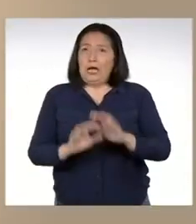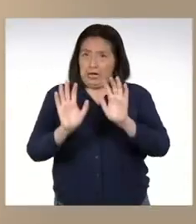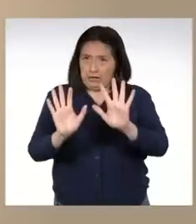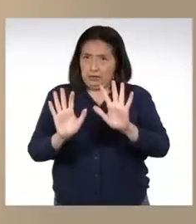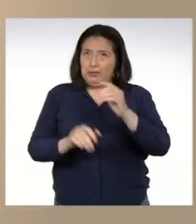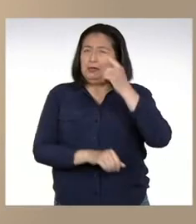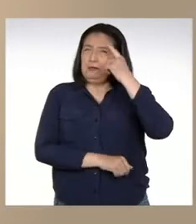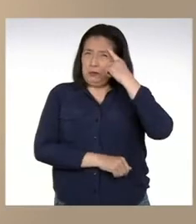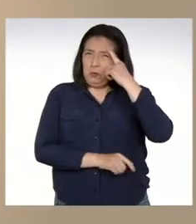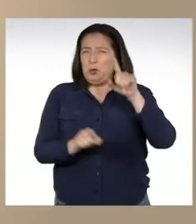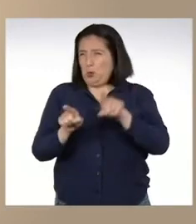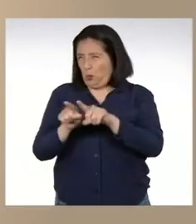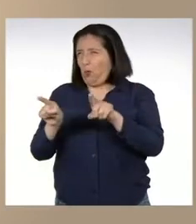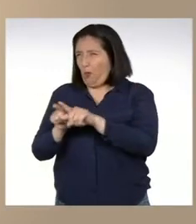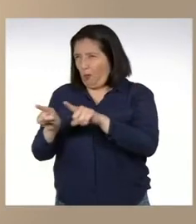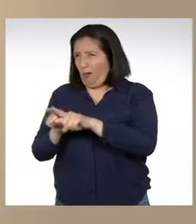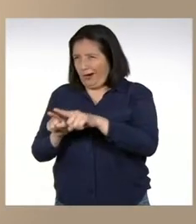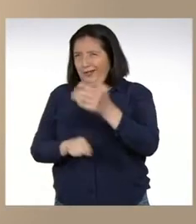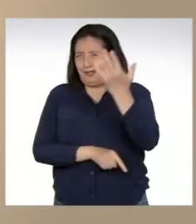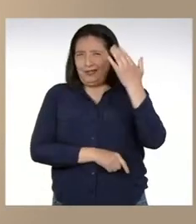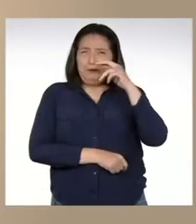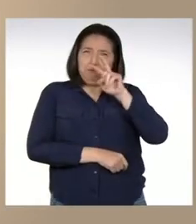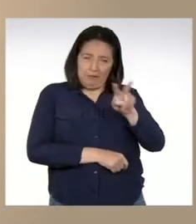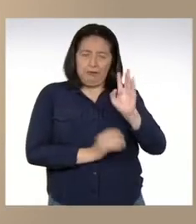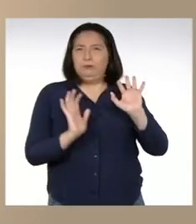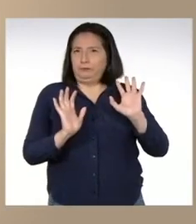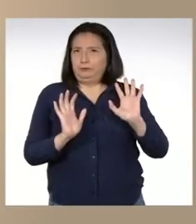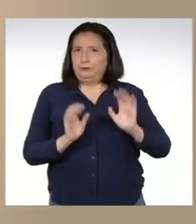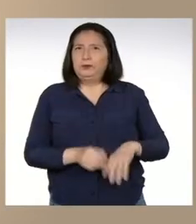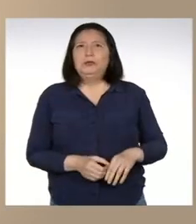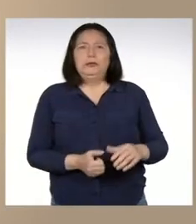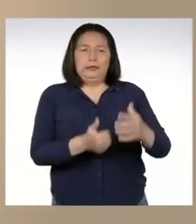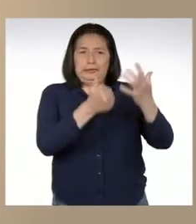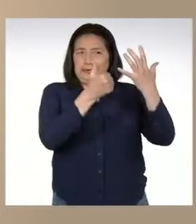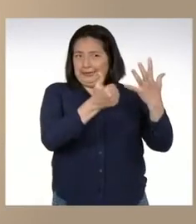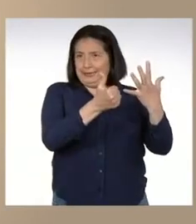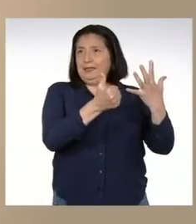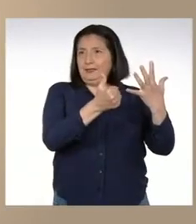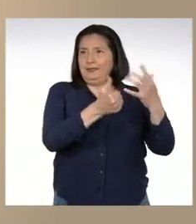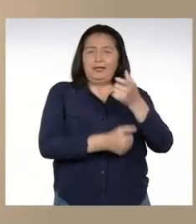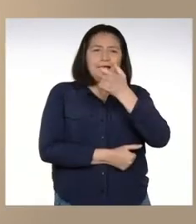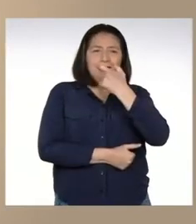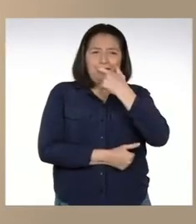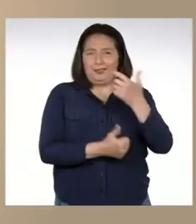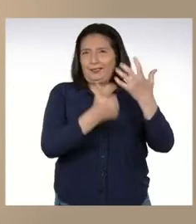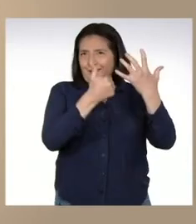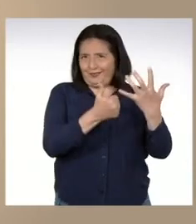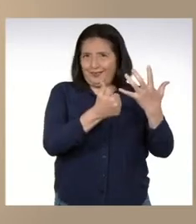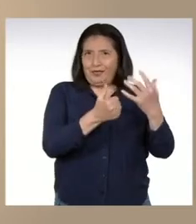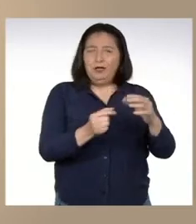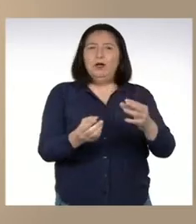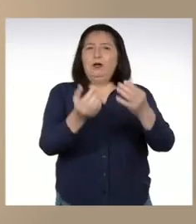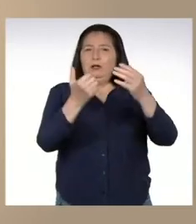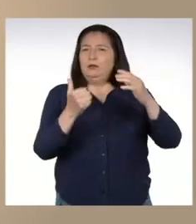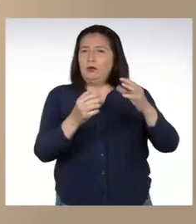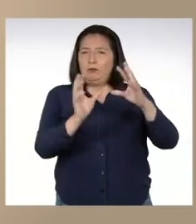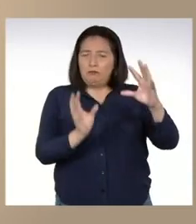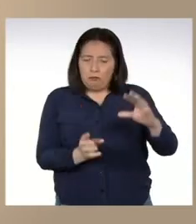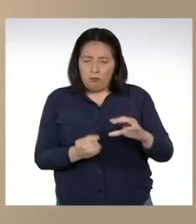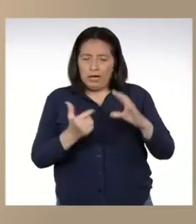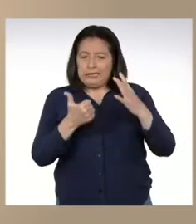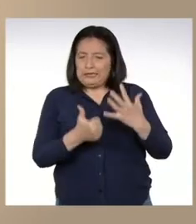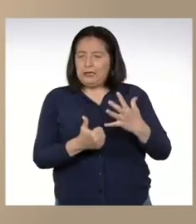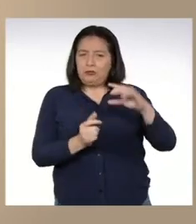Comencemos con el mismo proceso. Veamos, tenemos las primeras 6 galletas. Aquí tenemos otro paquete de